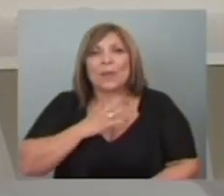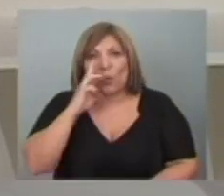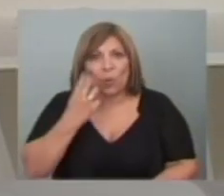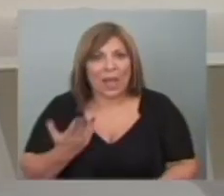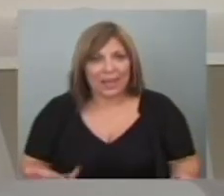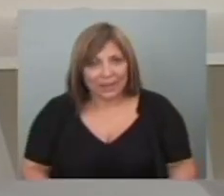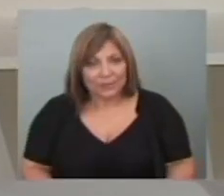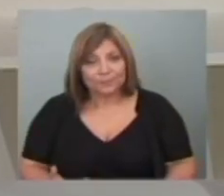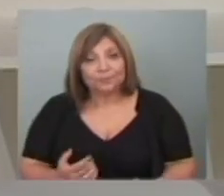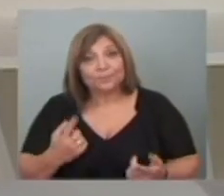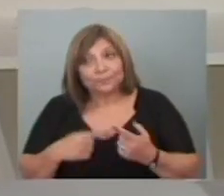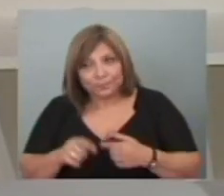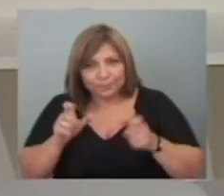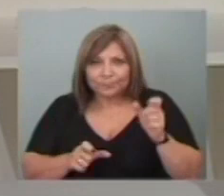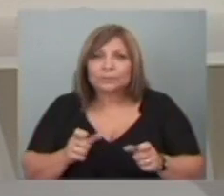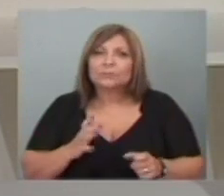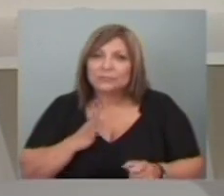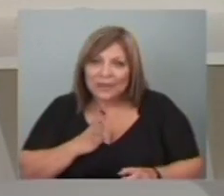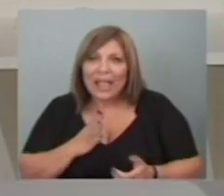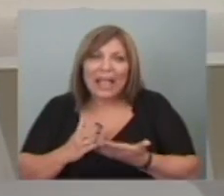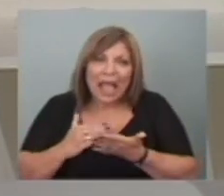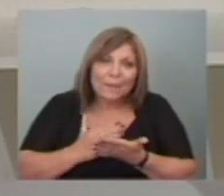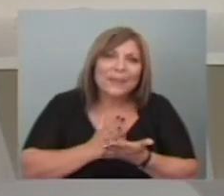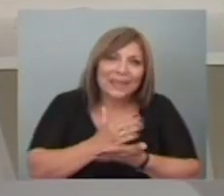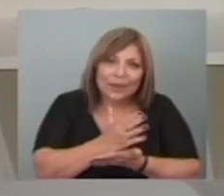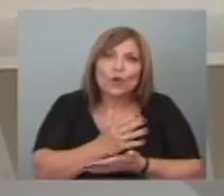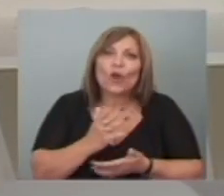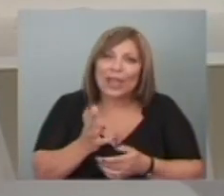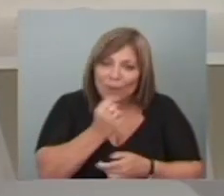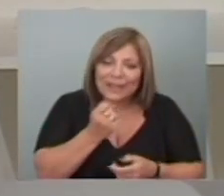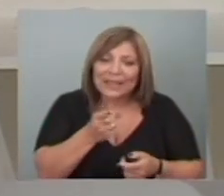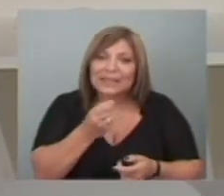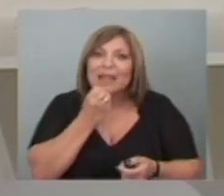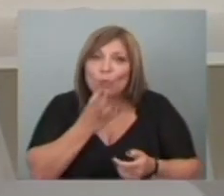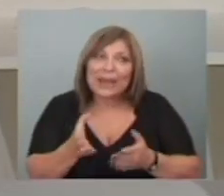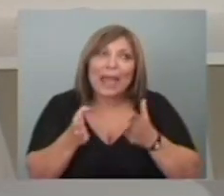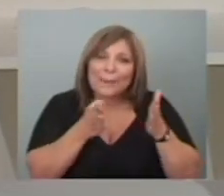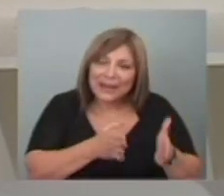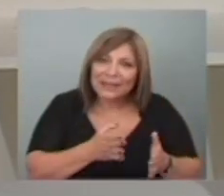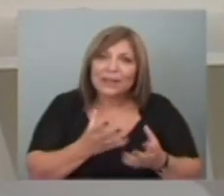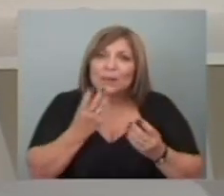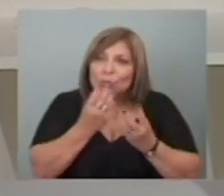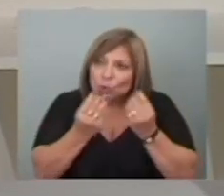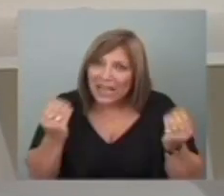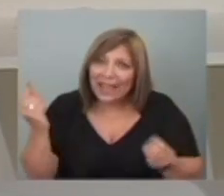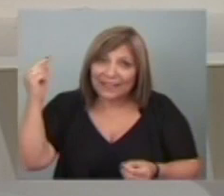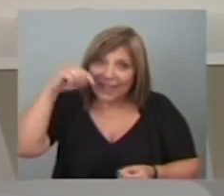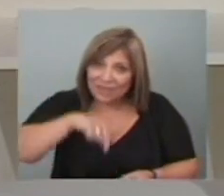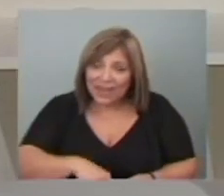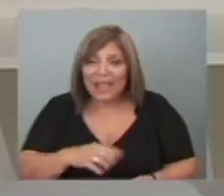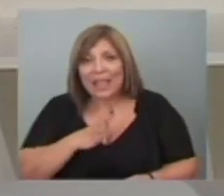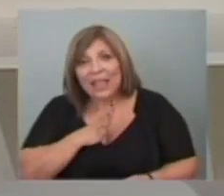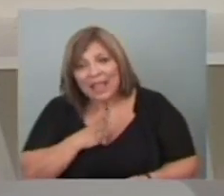manera la gente encuentra su camino. Eso también es la buena parte. Mucha gente